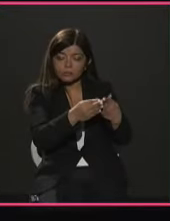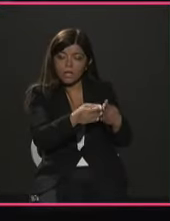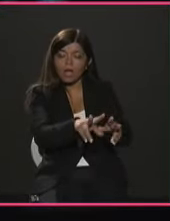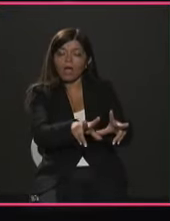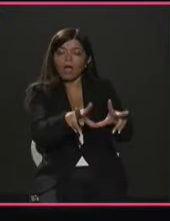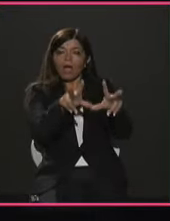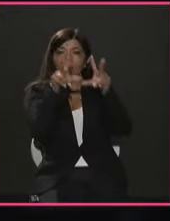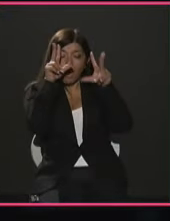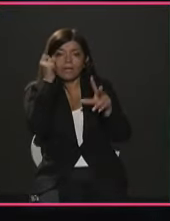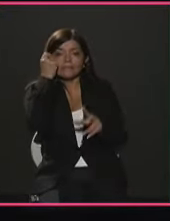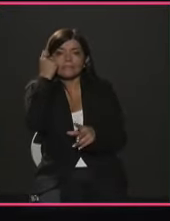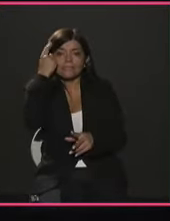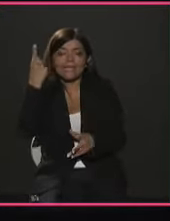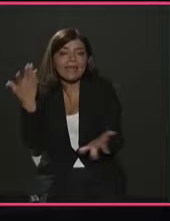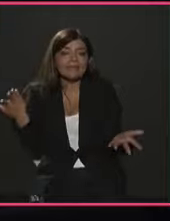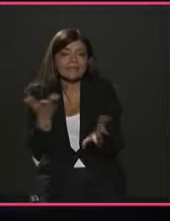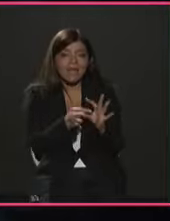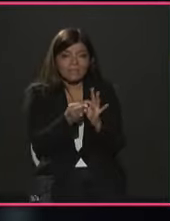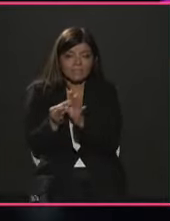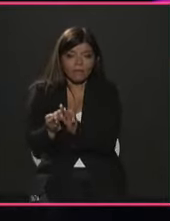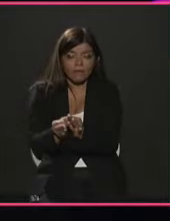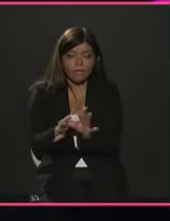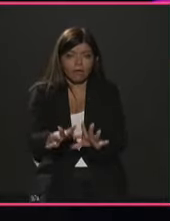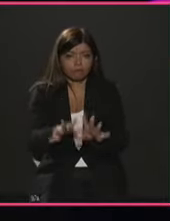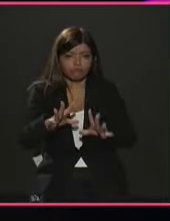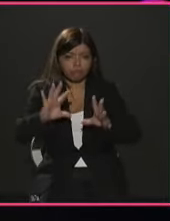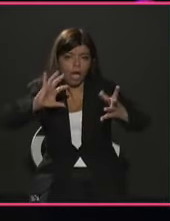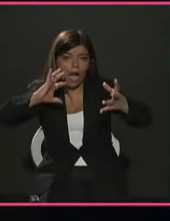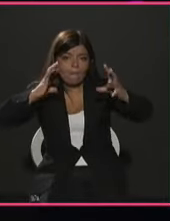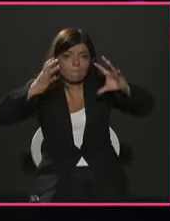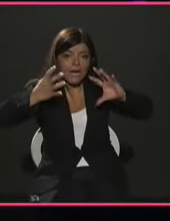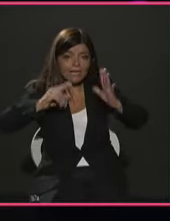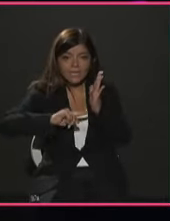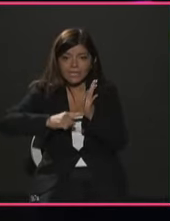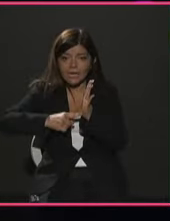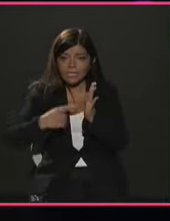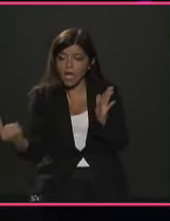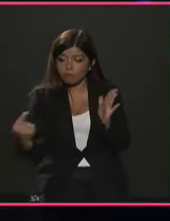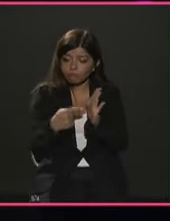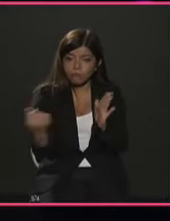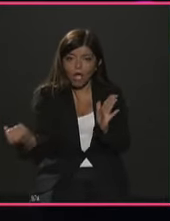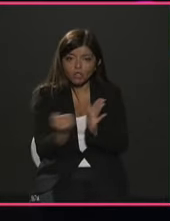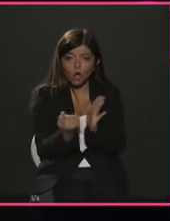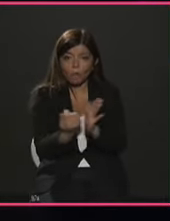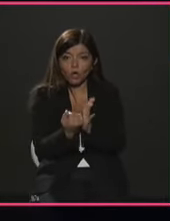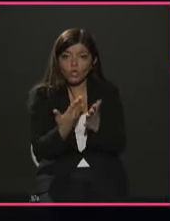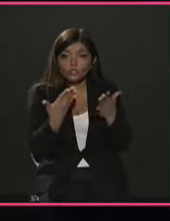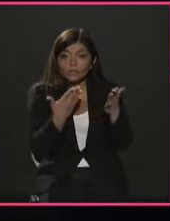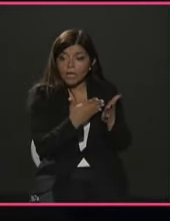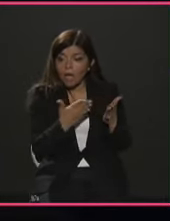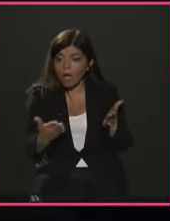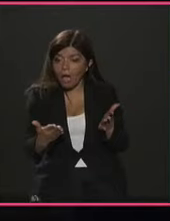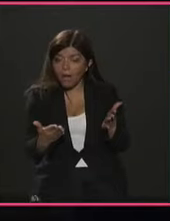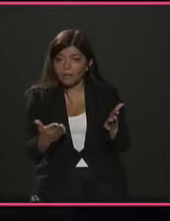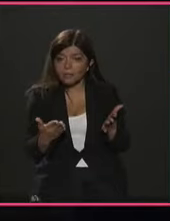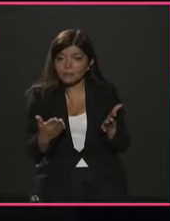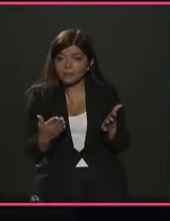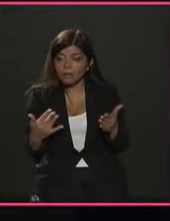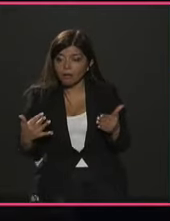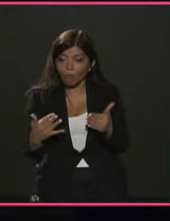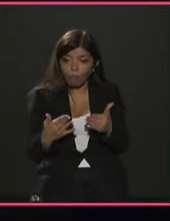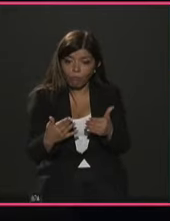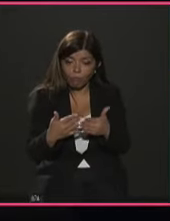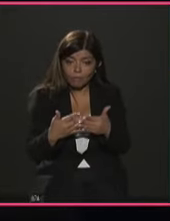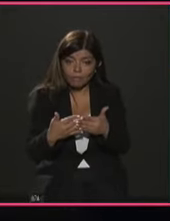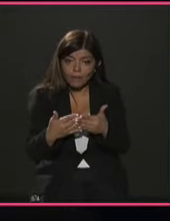ojos a los impactos planetarios de estas y al final del día cuán poco tiempo tenemos